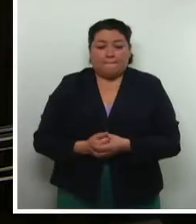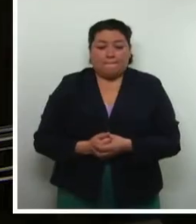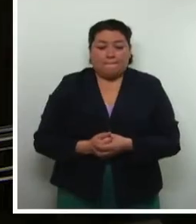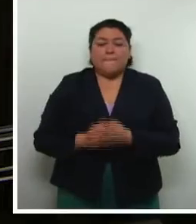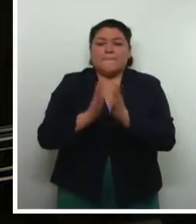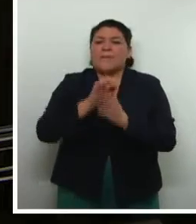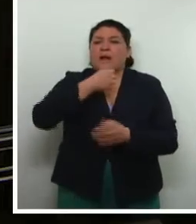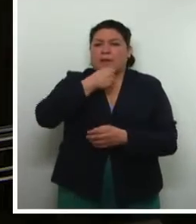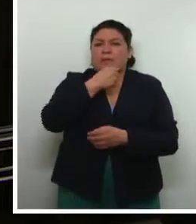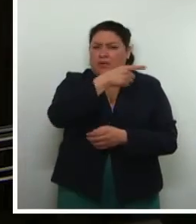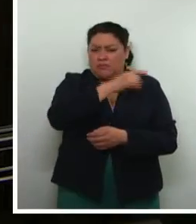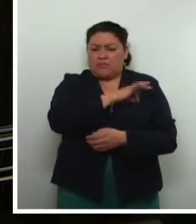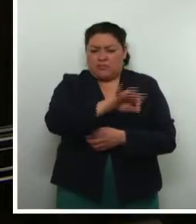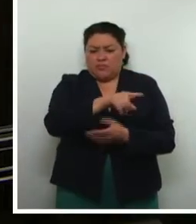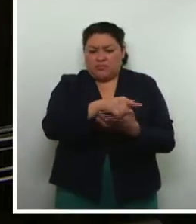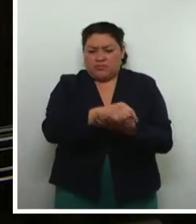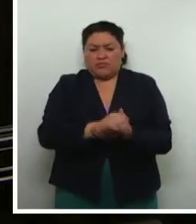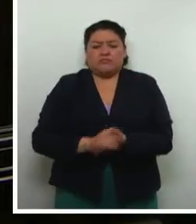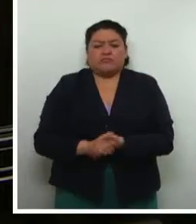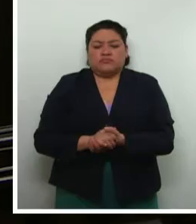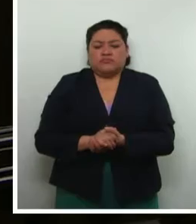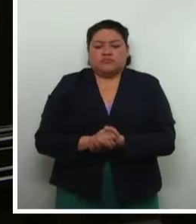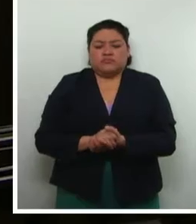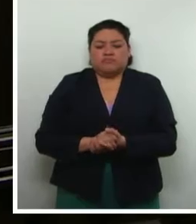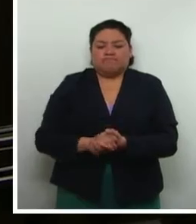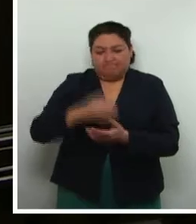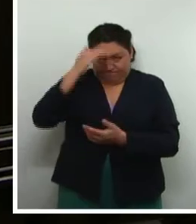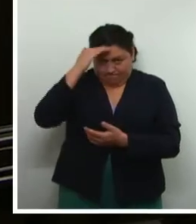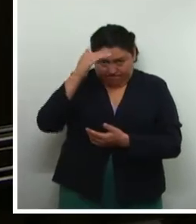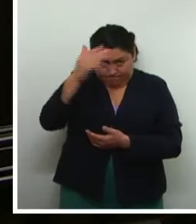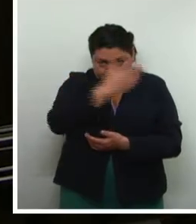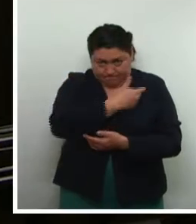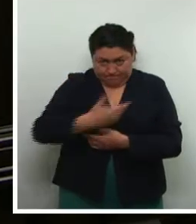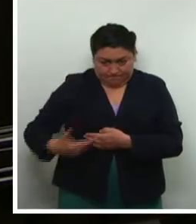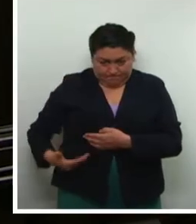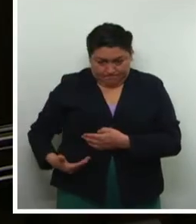Sonido, por favor. Señor presidente,